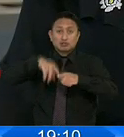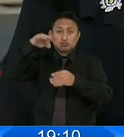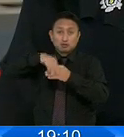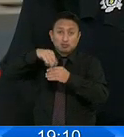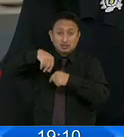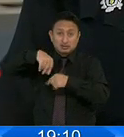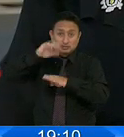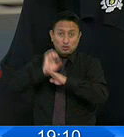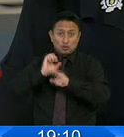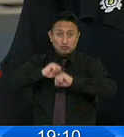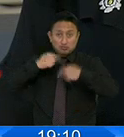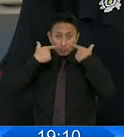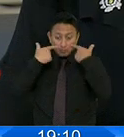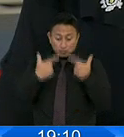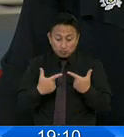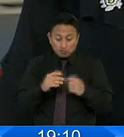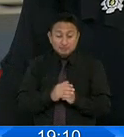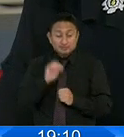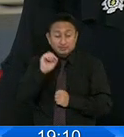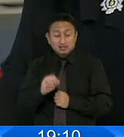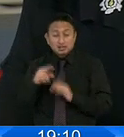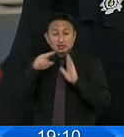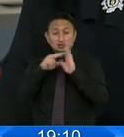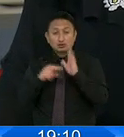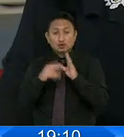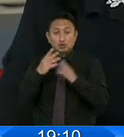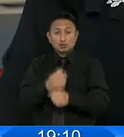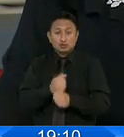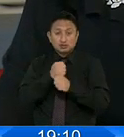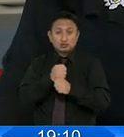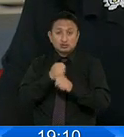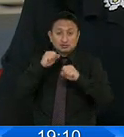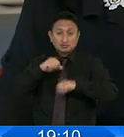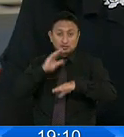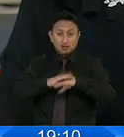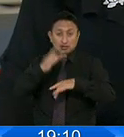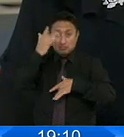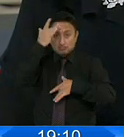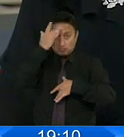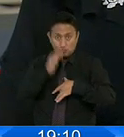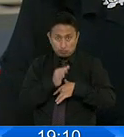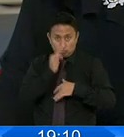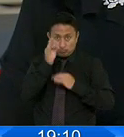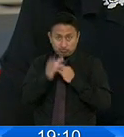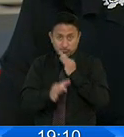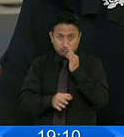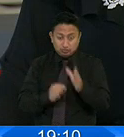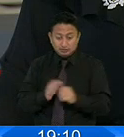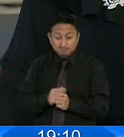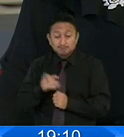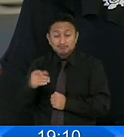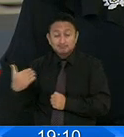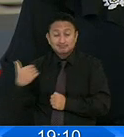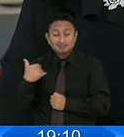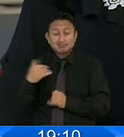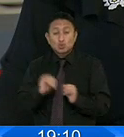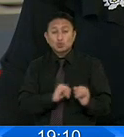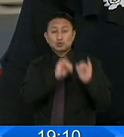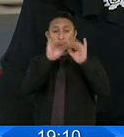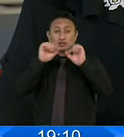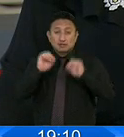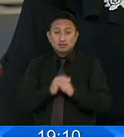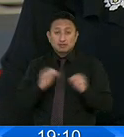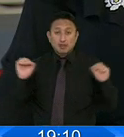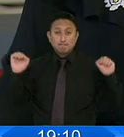país, verificando el cumplimiento de las normas de bioseguridad por la pandemia. Los dispositivos contarán con un sistema de perifoneo